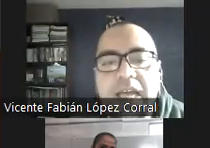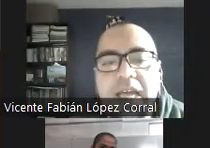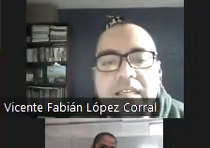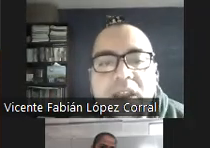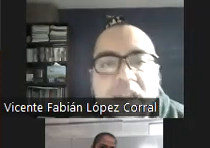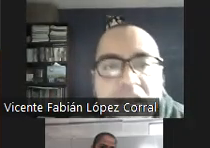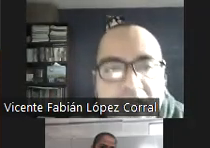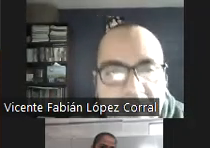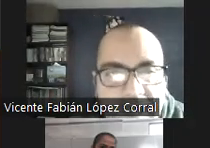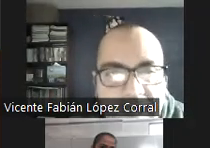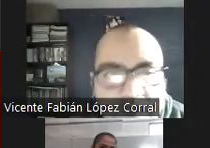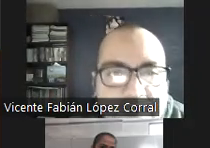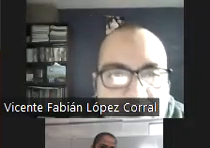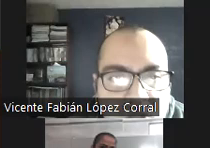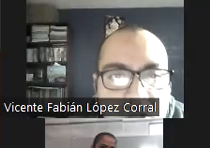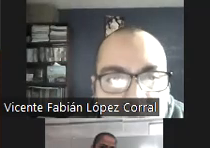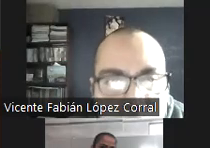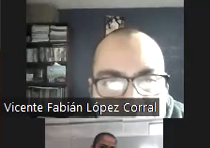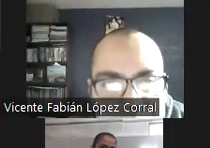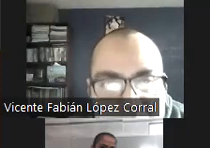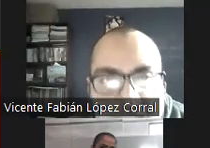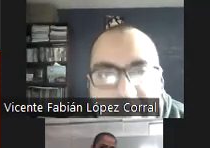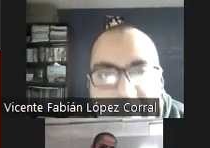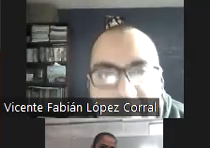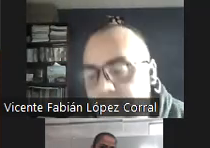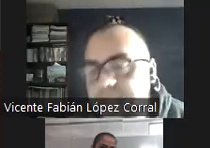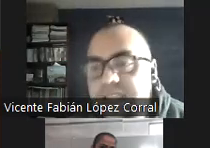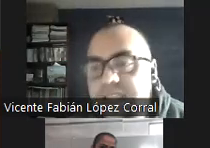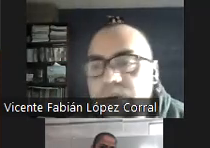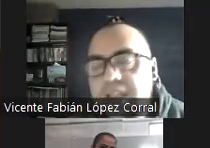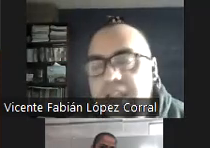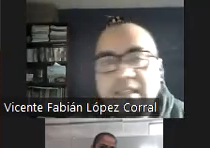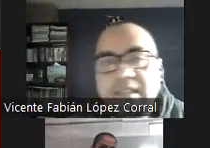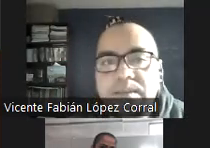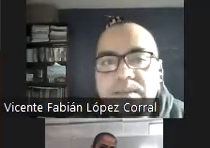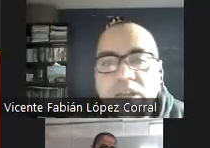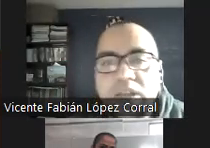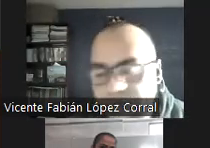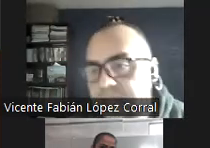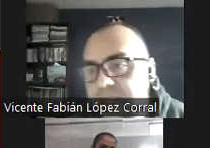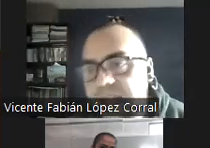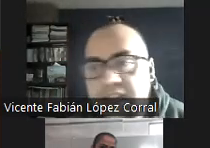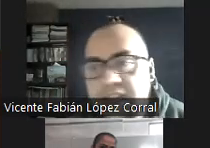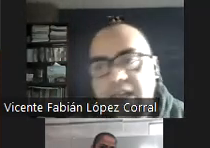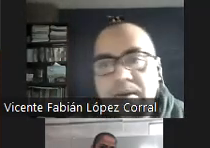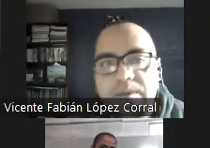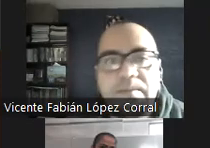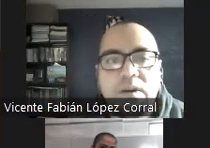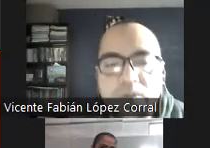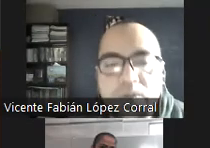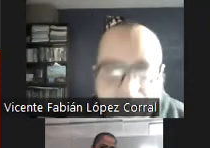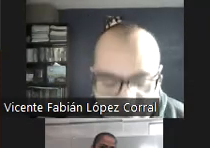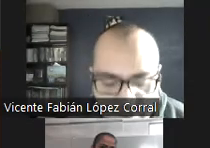como Ustedes sabrán es un cuerpo Celeste que está en el tercer lugar en el sistema solar O sea que antes de él está